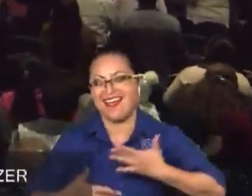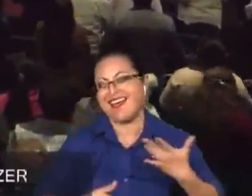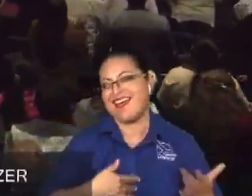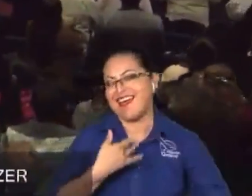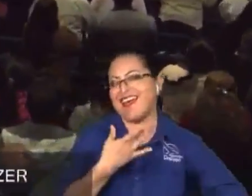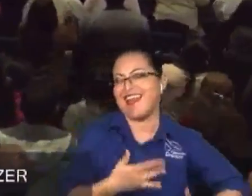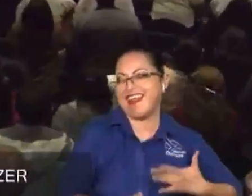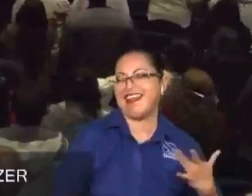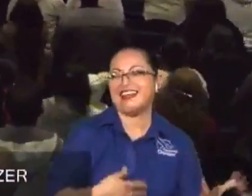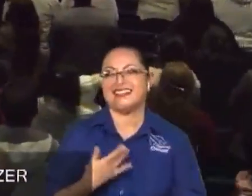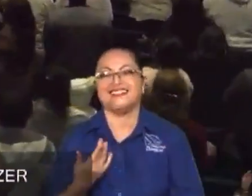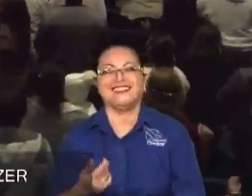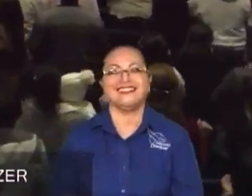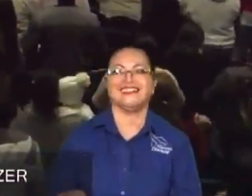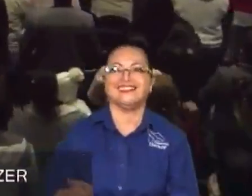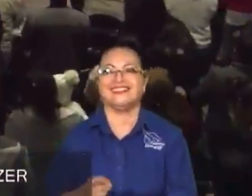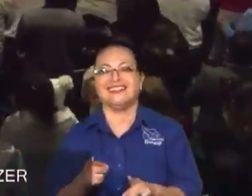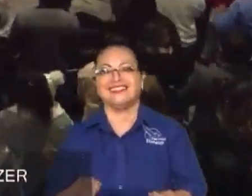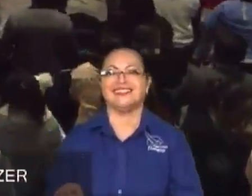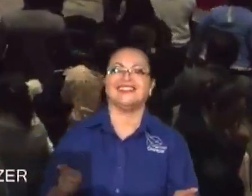ser. Sí, Señor.